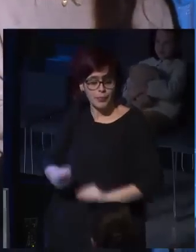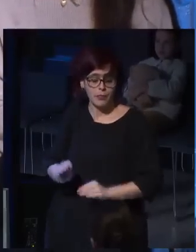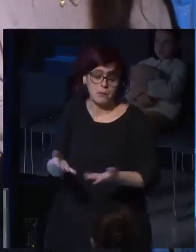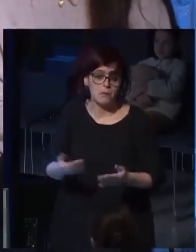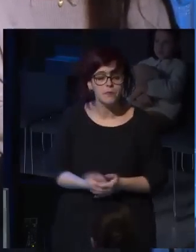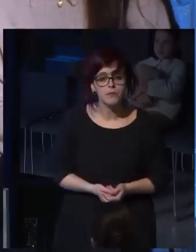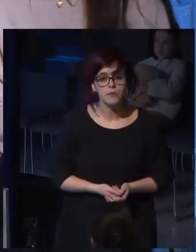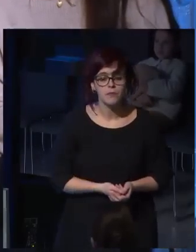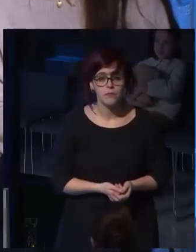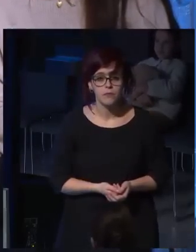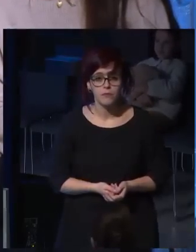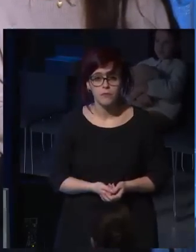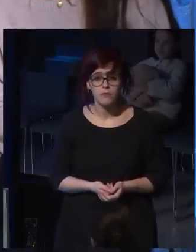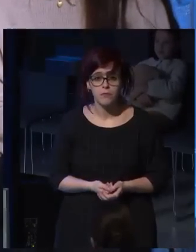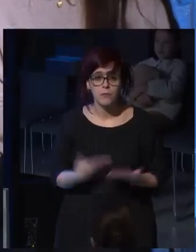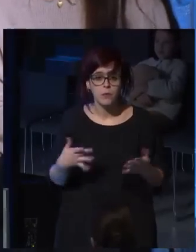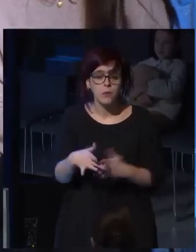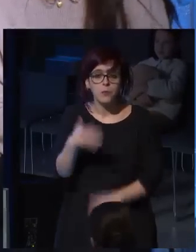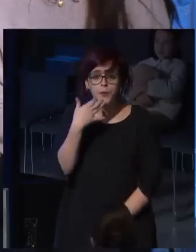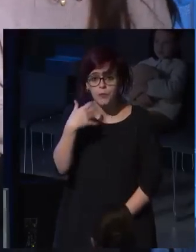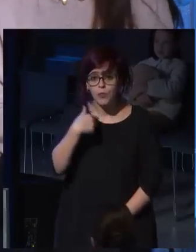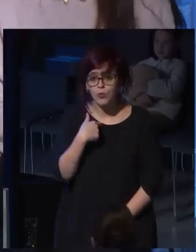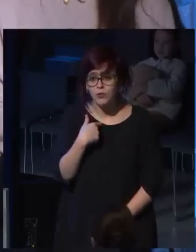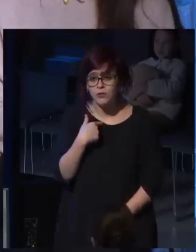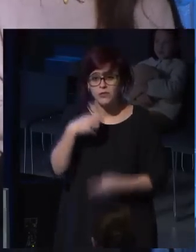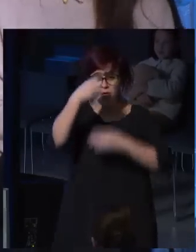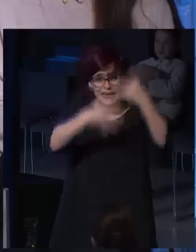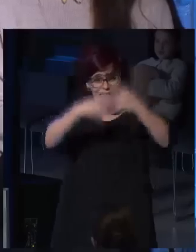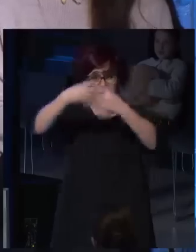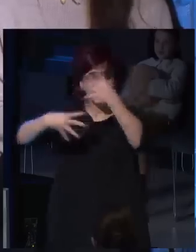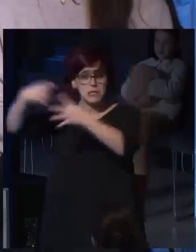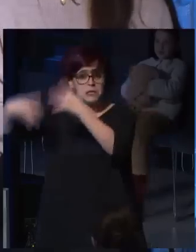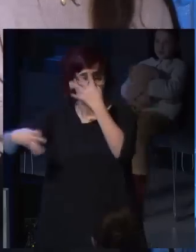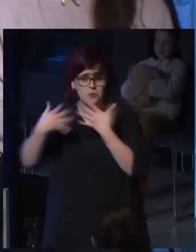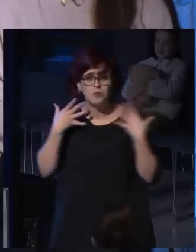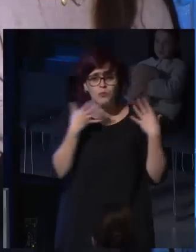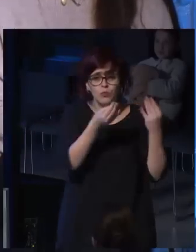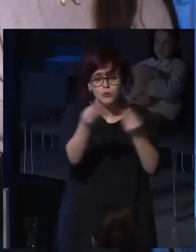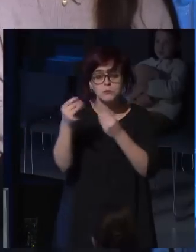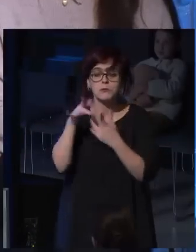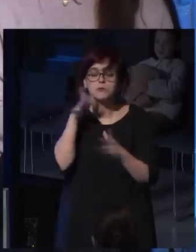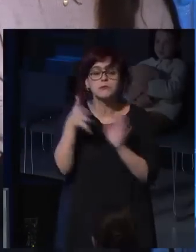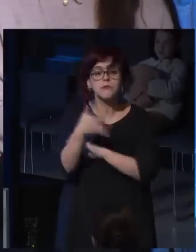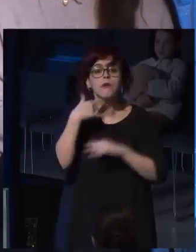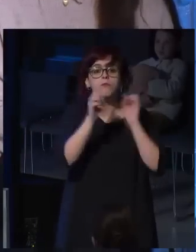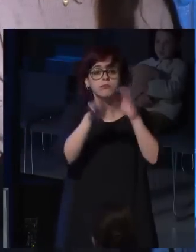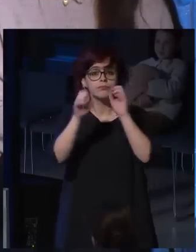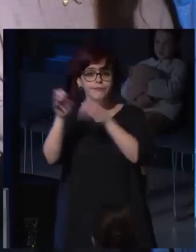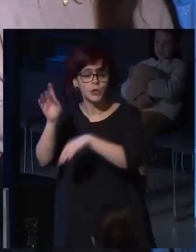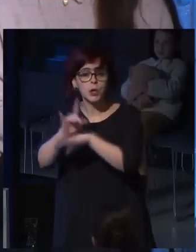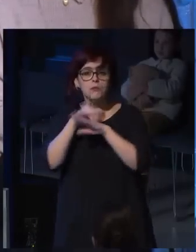Pero eso, o sea, luego si quieres, yo por ejemplo, pues tengo muchísimas listas, pero no porque tenga listas en las que vaya echando cosas, sino porque